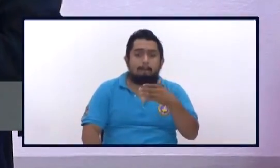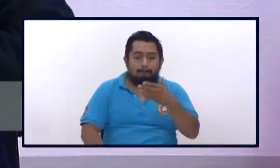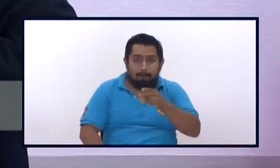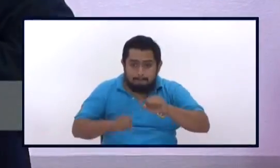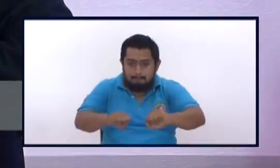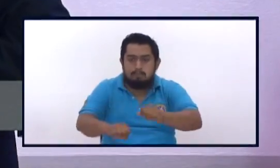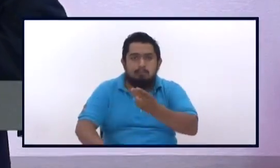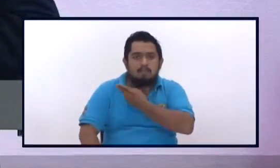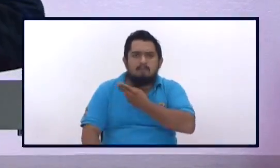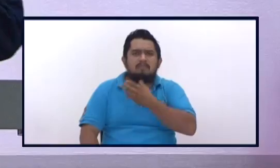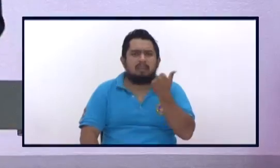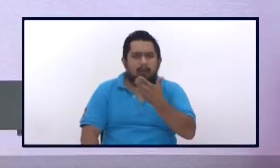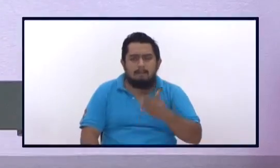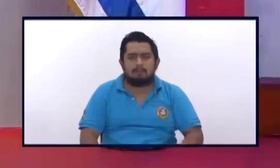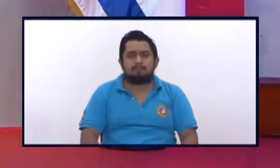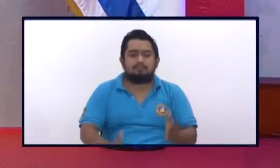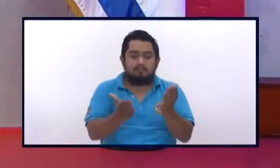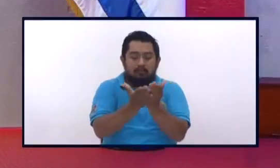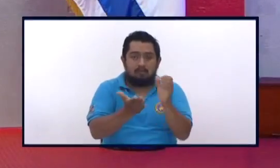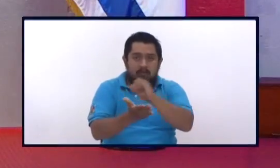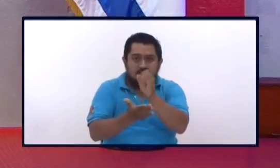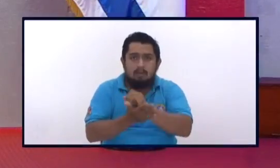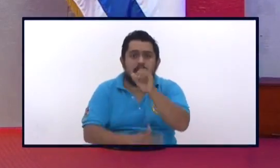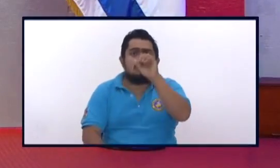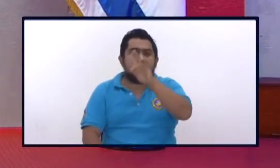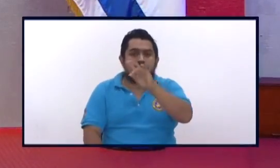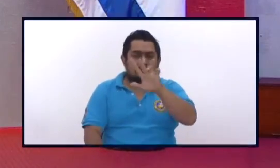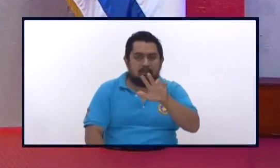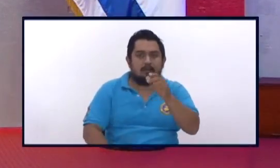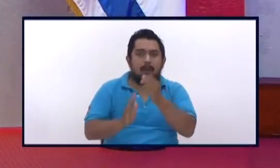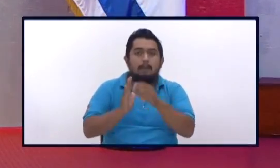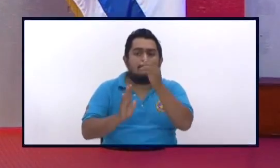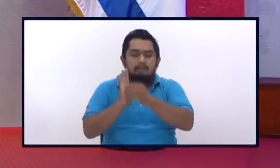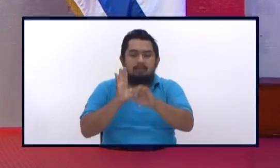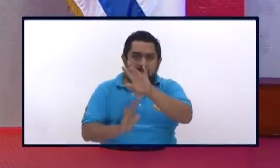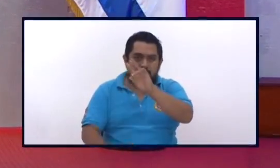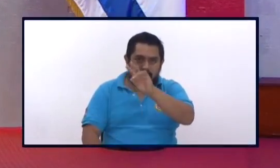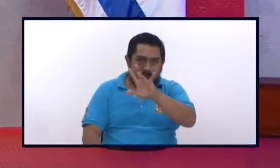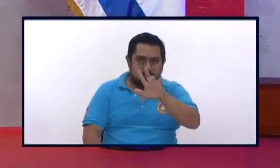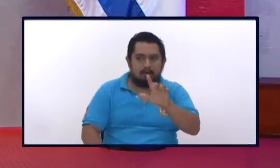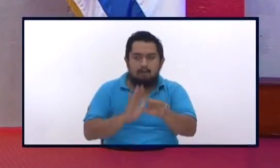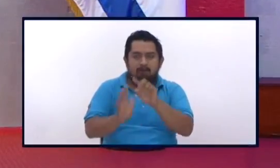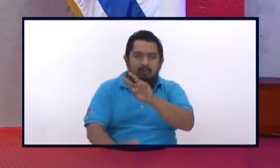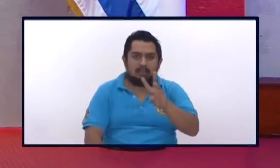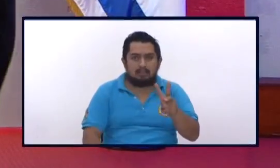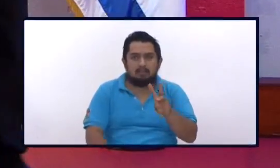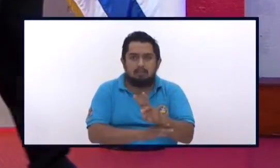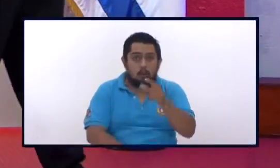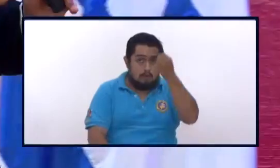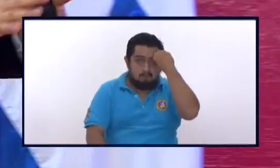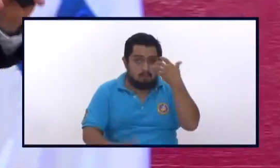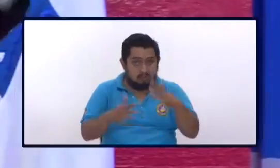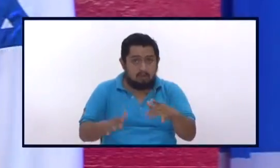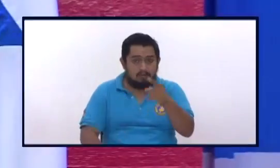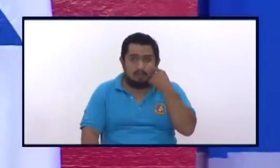vaya conmigo en la biblia salmo 73 26 salmos 73 26 se ha aprendido algo el día de hoy dígame un fuerte amén de